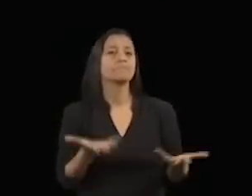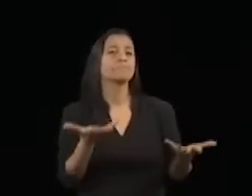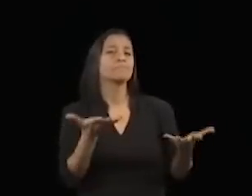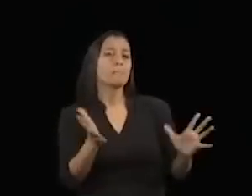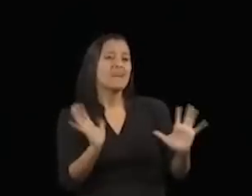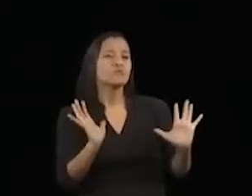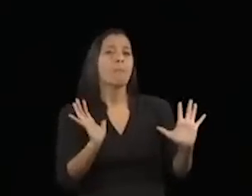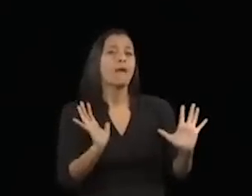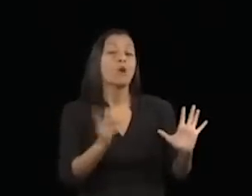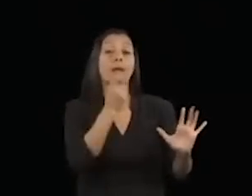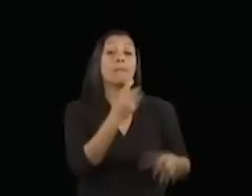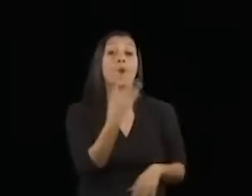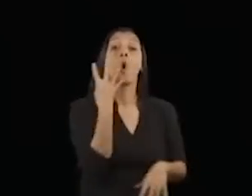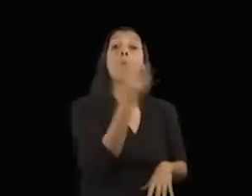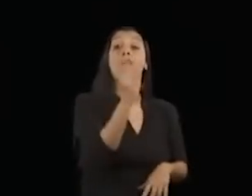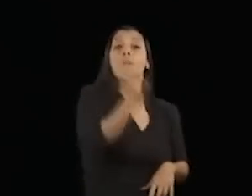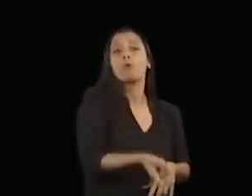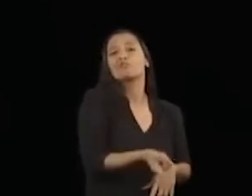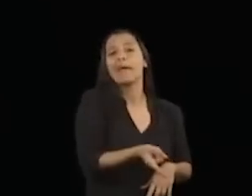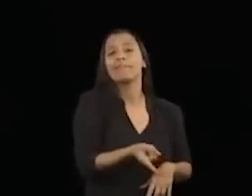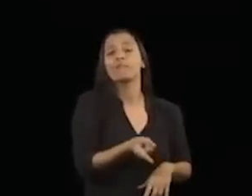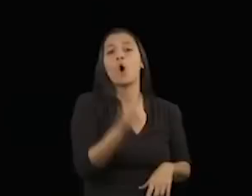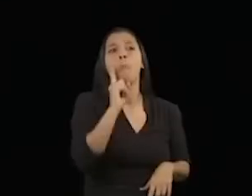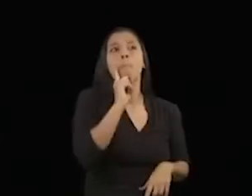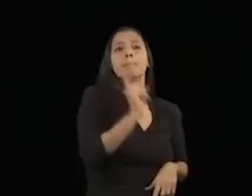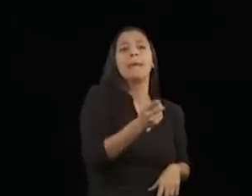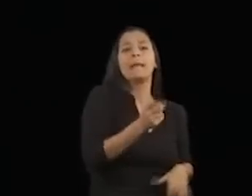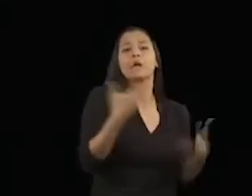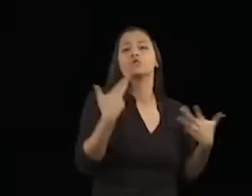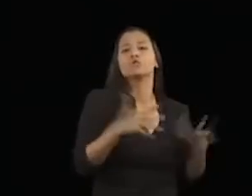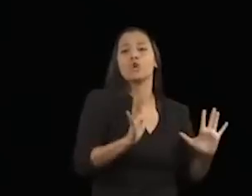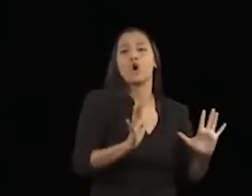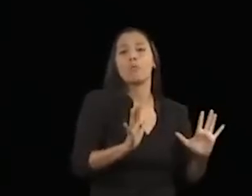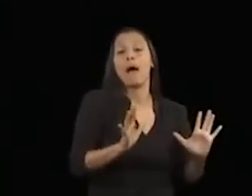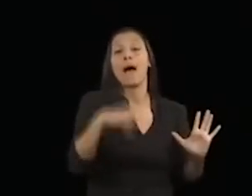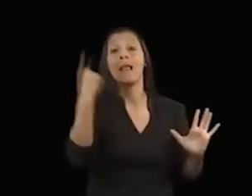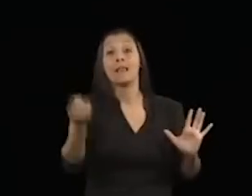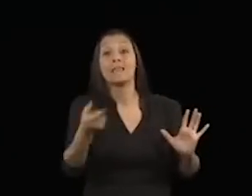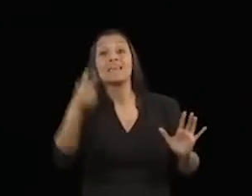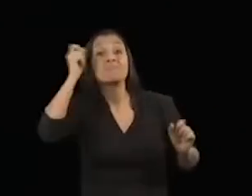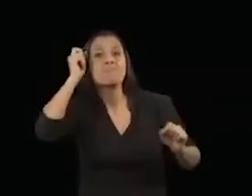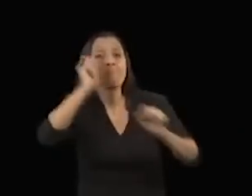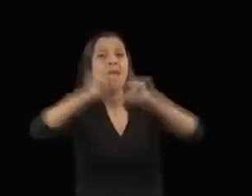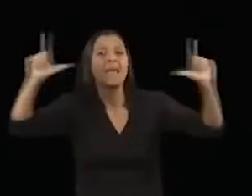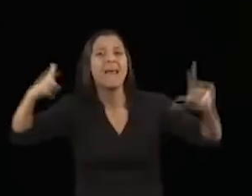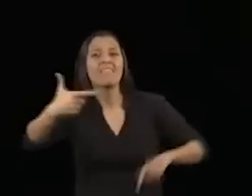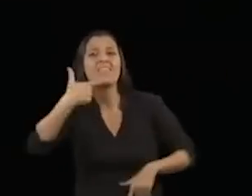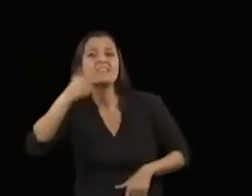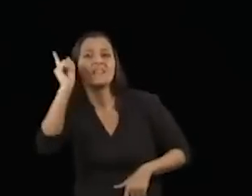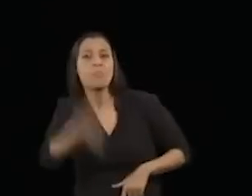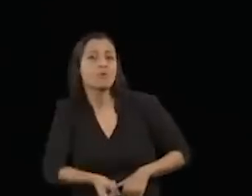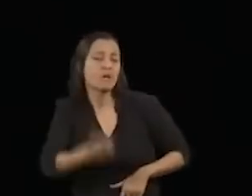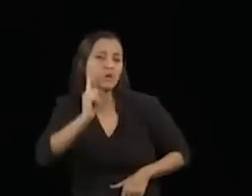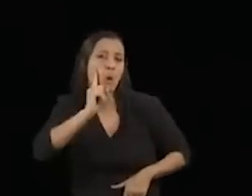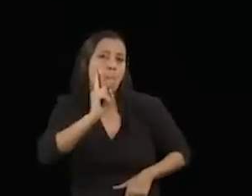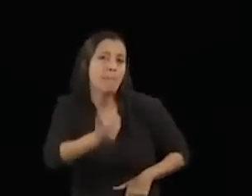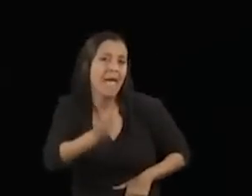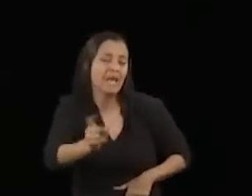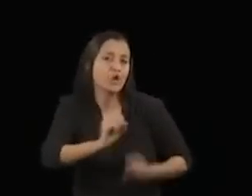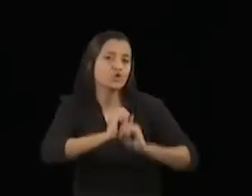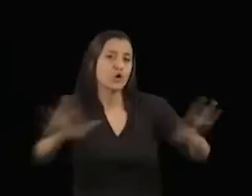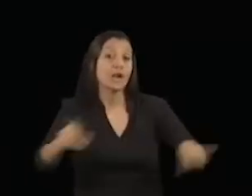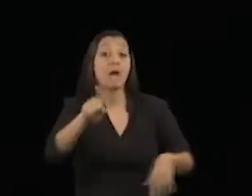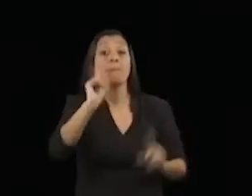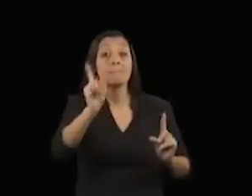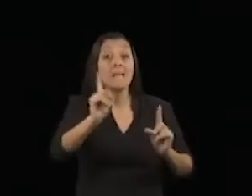luz amarilla, 8 es rojo camino a la piña, imagínense 17. De esos 17,